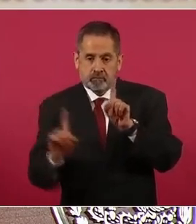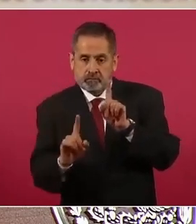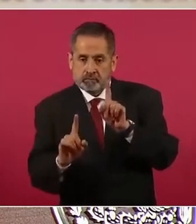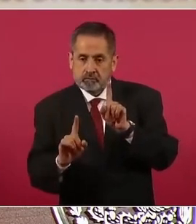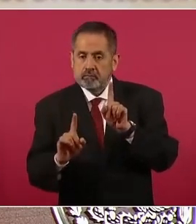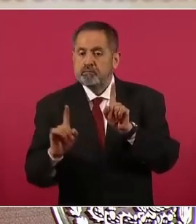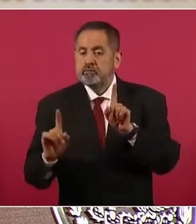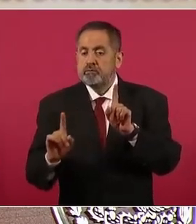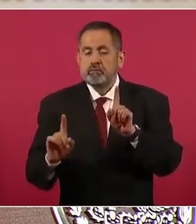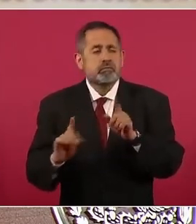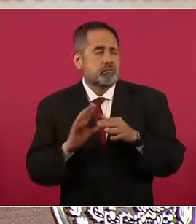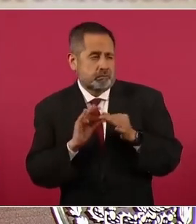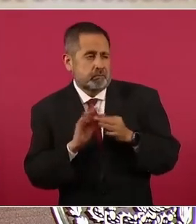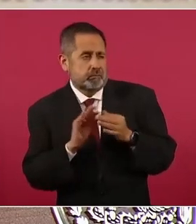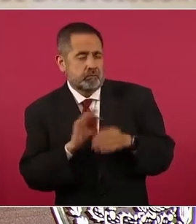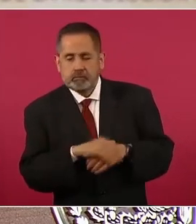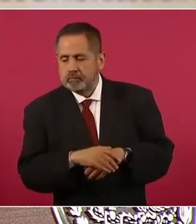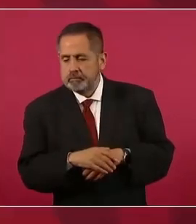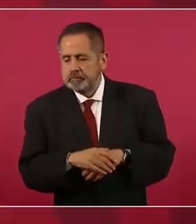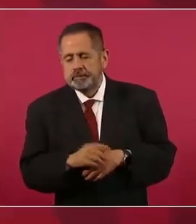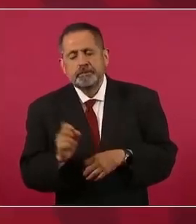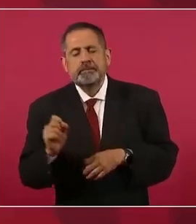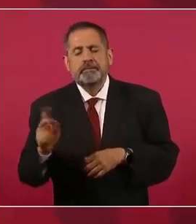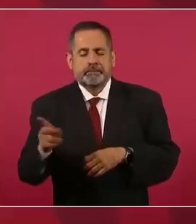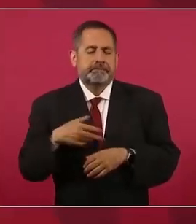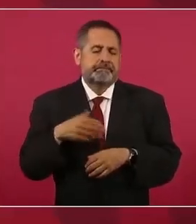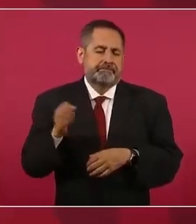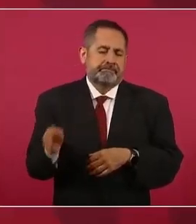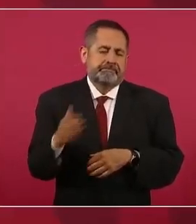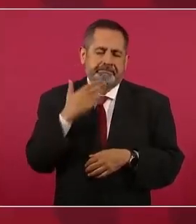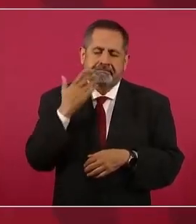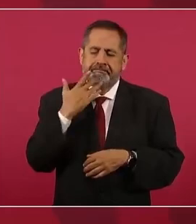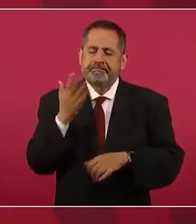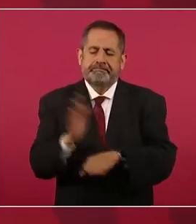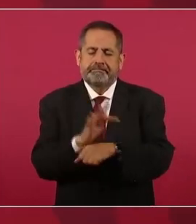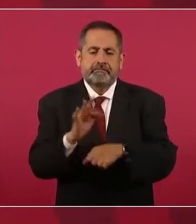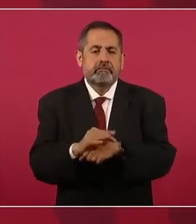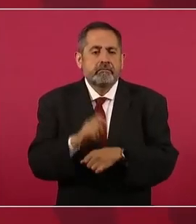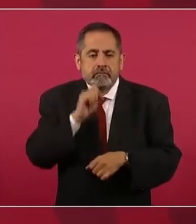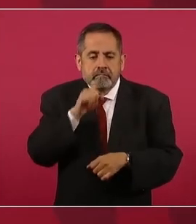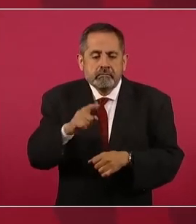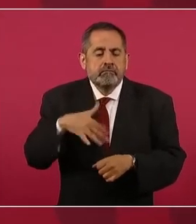y ya se volvía cómplice si se aceptaba esa propuesta.